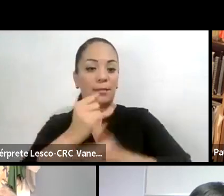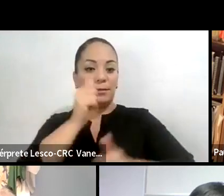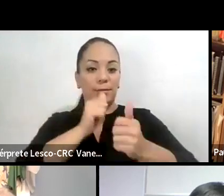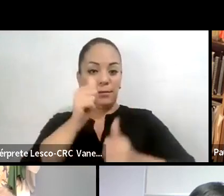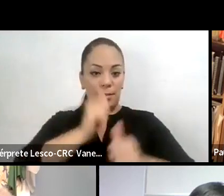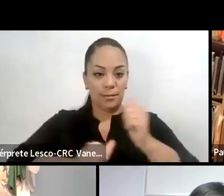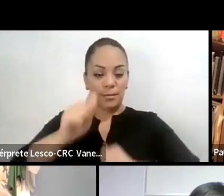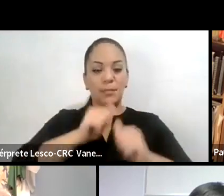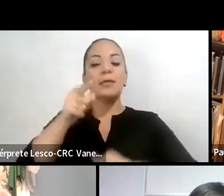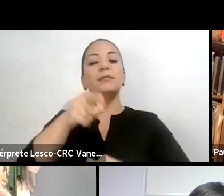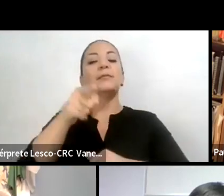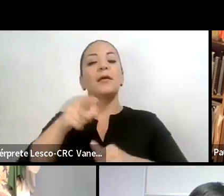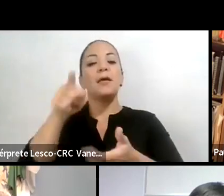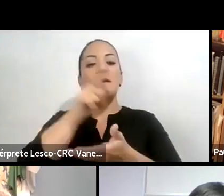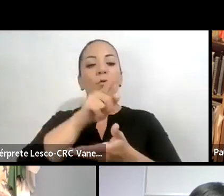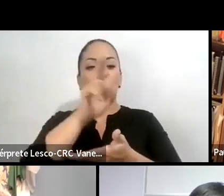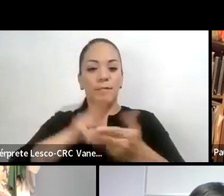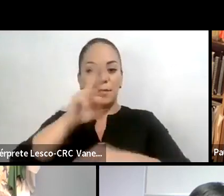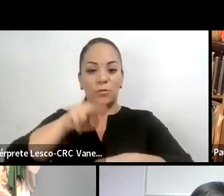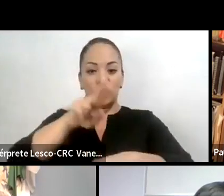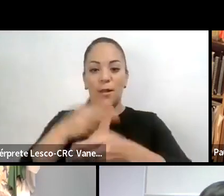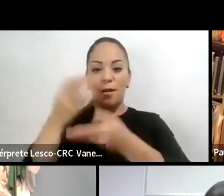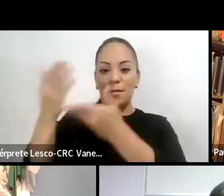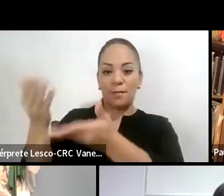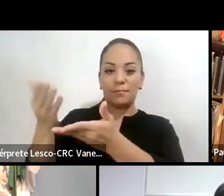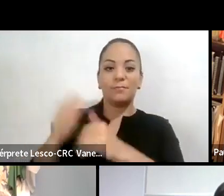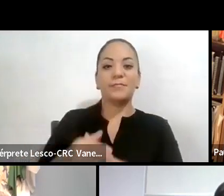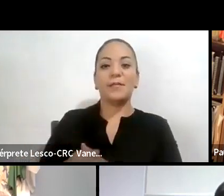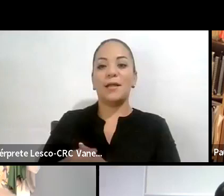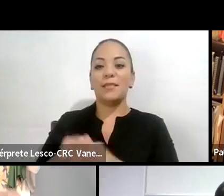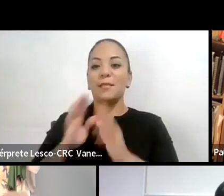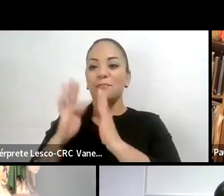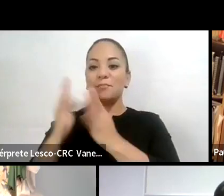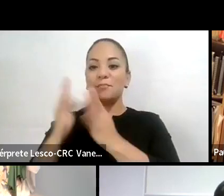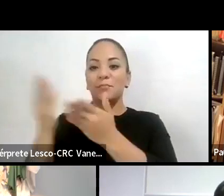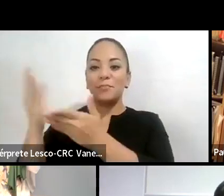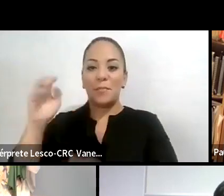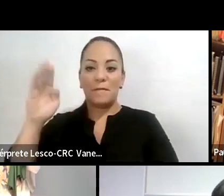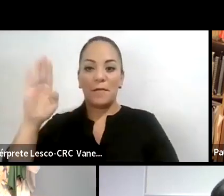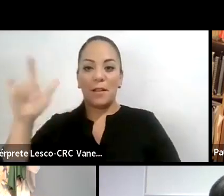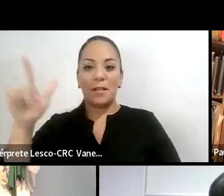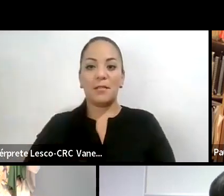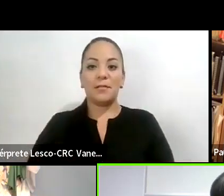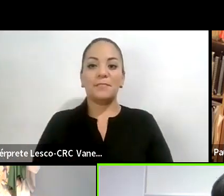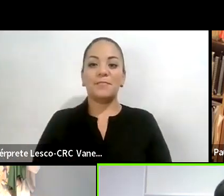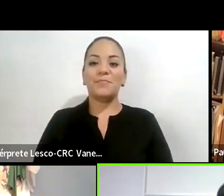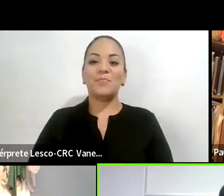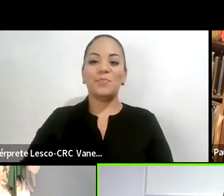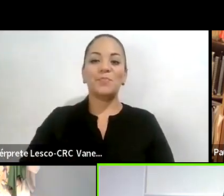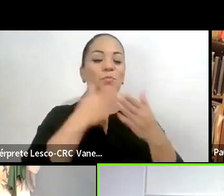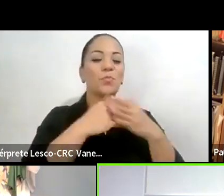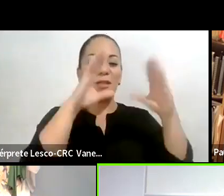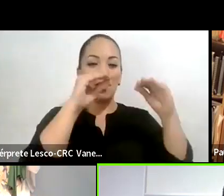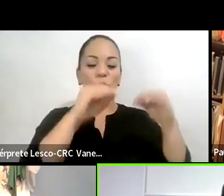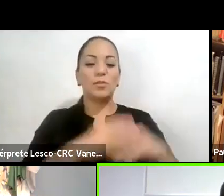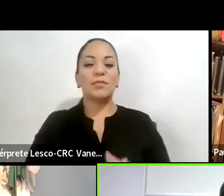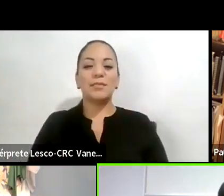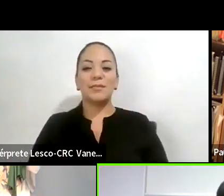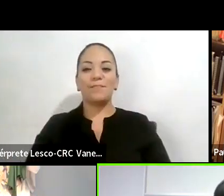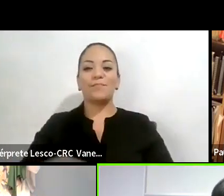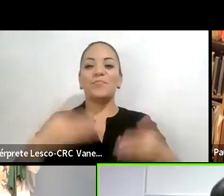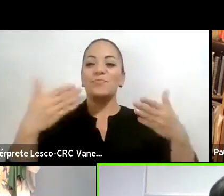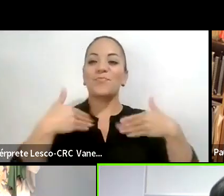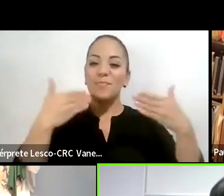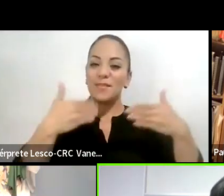Nacional. Le damos la palabra, Mabel. Adelante. Muy buenas noches. Qué